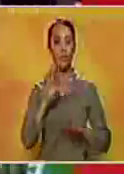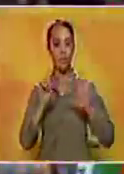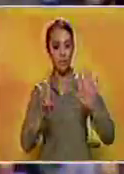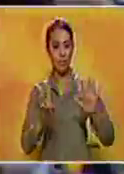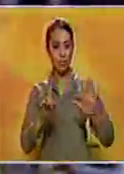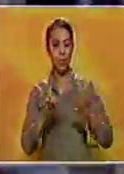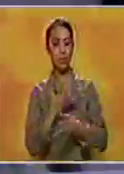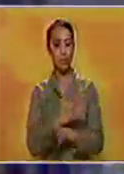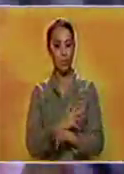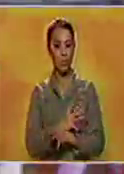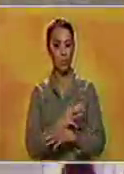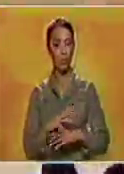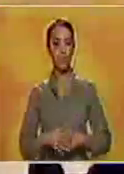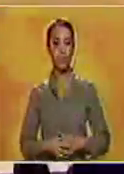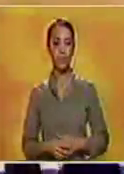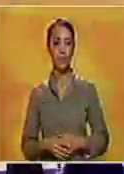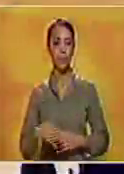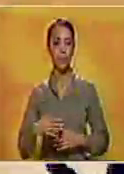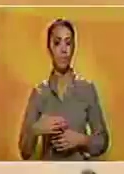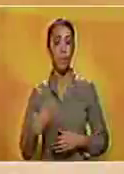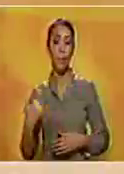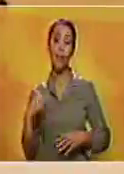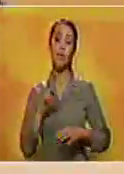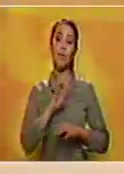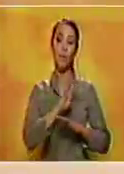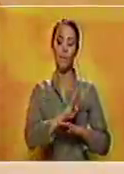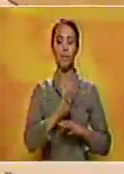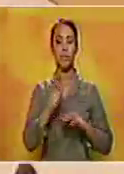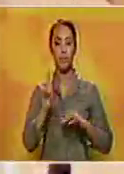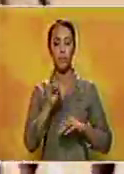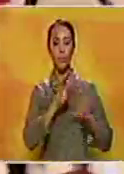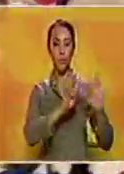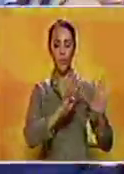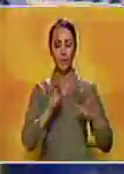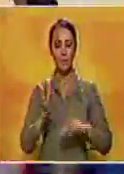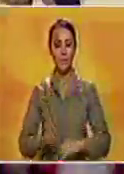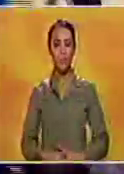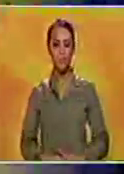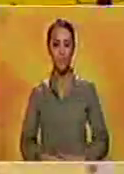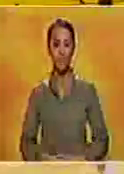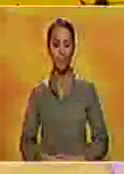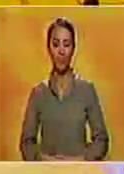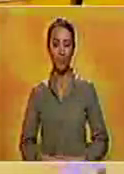menos juegos desde la 91-92.